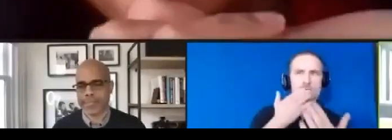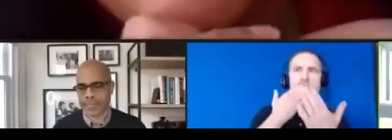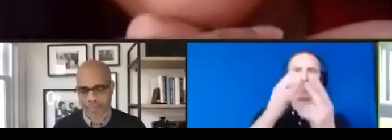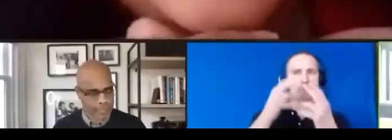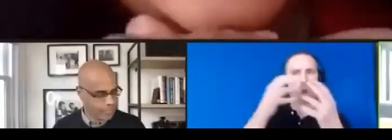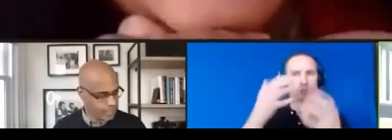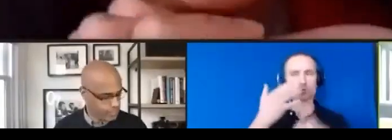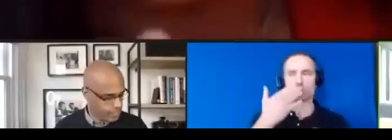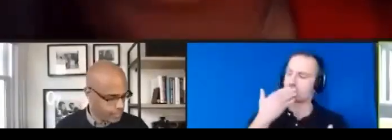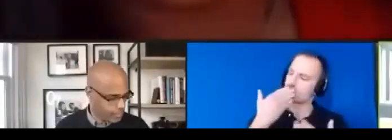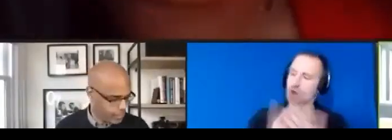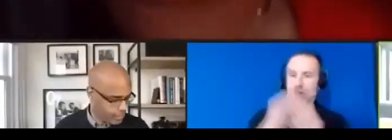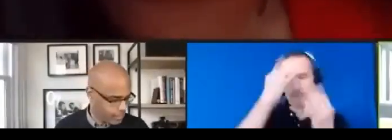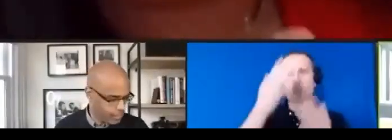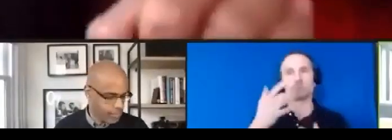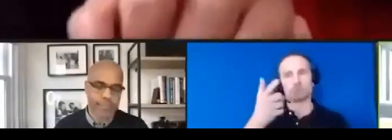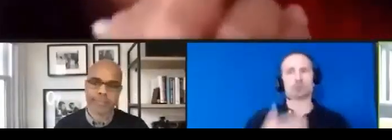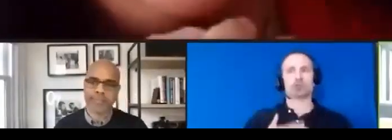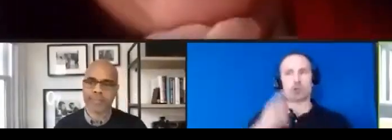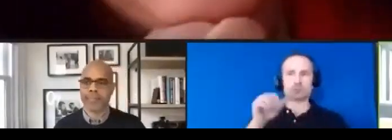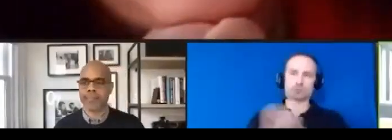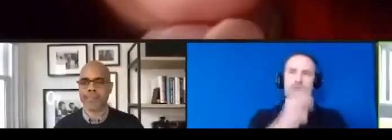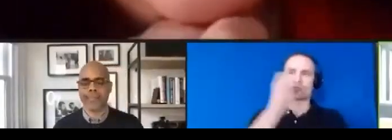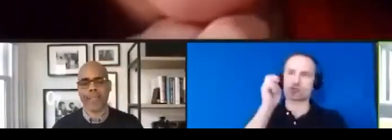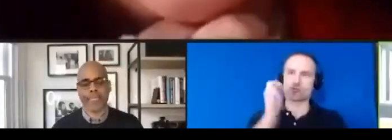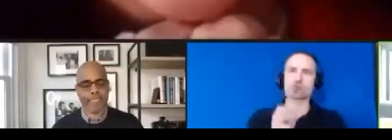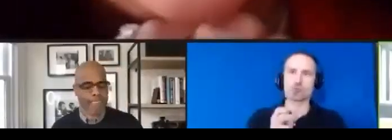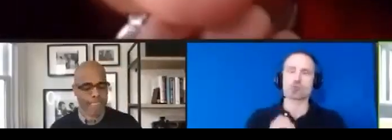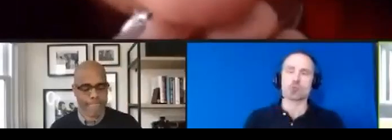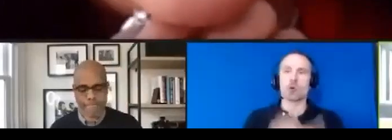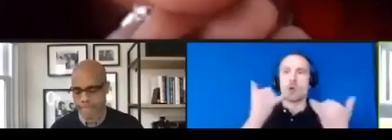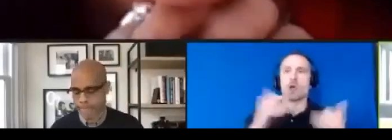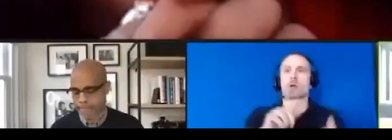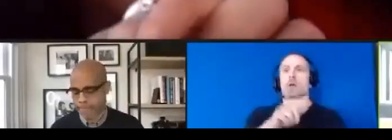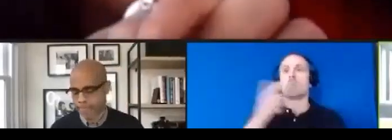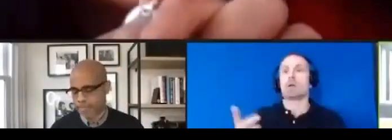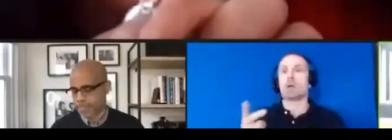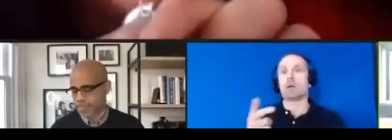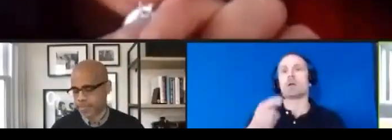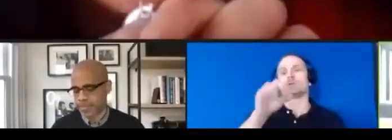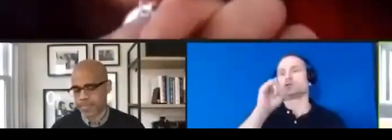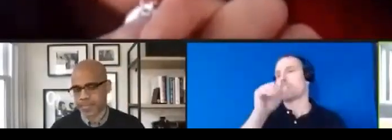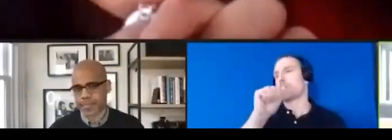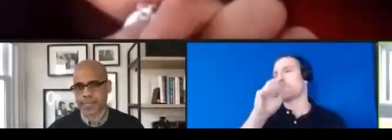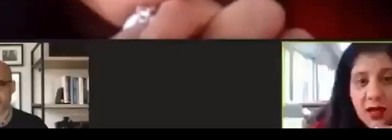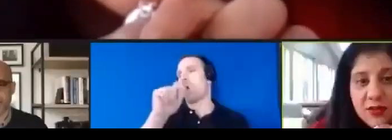vamos a imitar además siemens que nos va a pasar a unos polos y nacionales